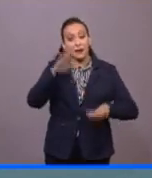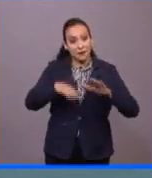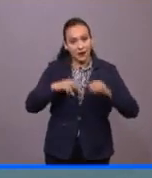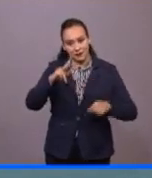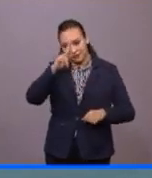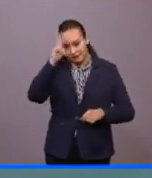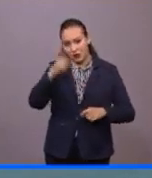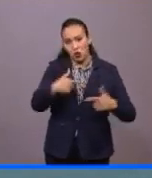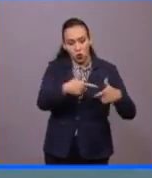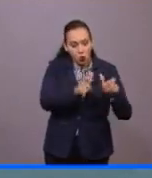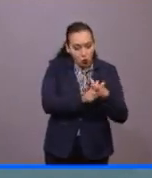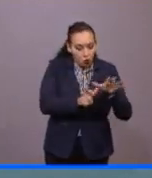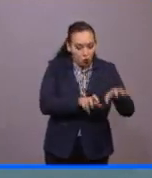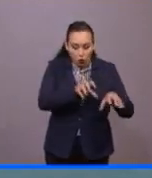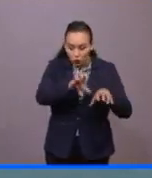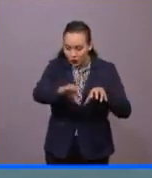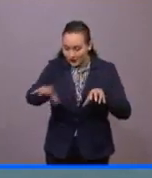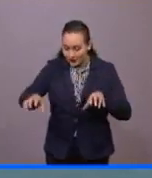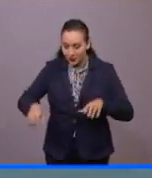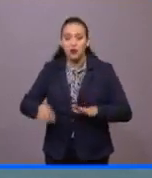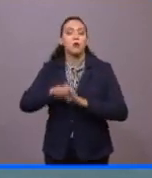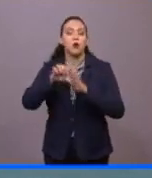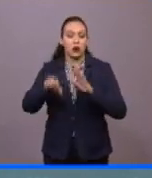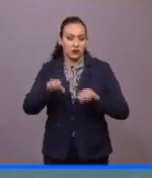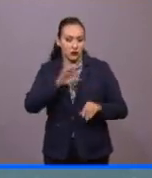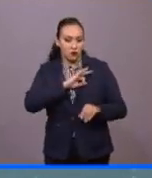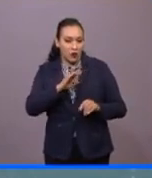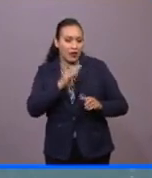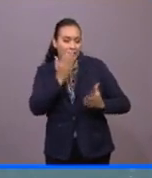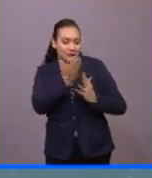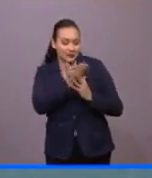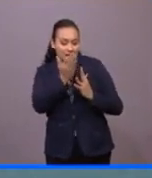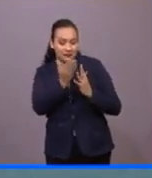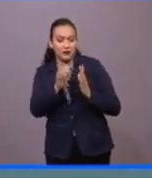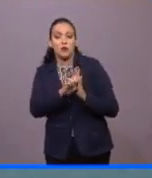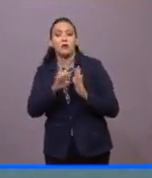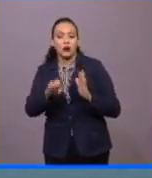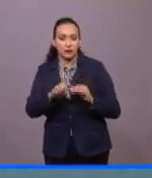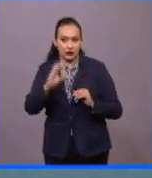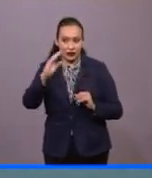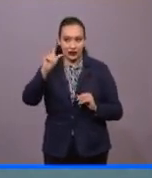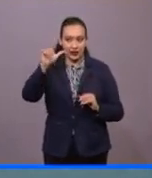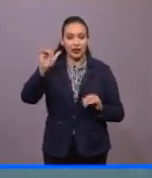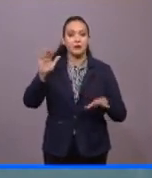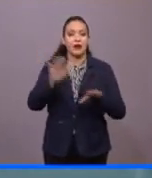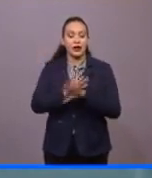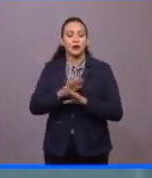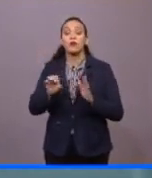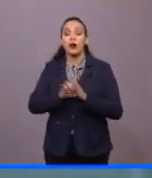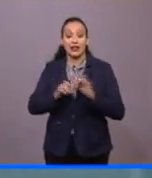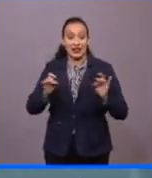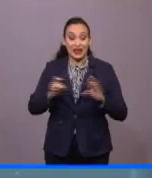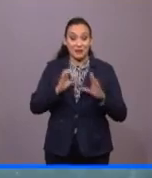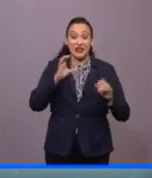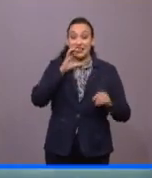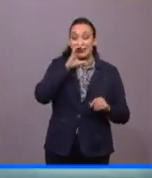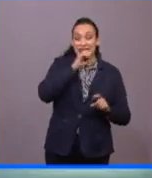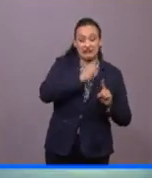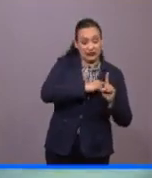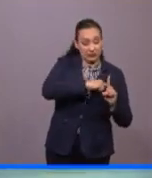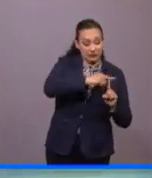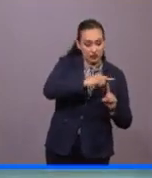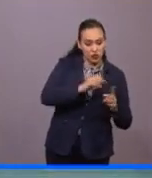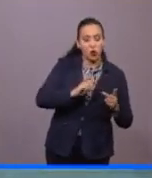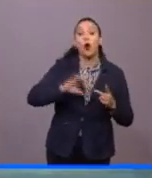específicos. Los podemos ubicar en diferentes eventos que tienen que ver con el cambio climático, como olas de calor, eventos